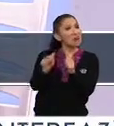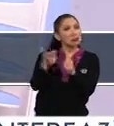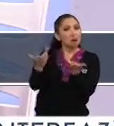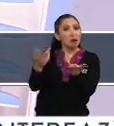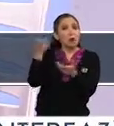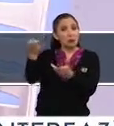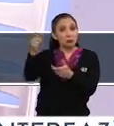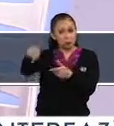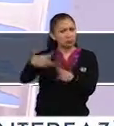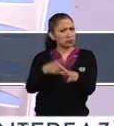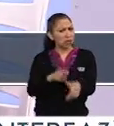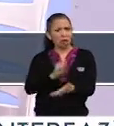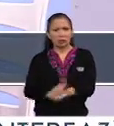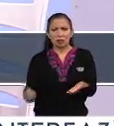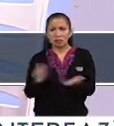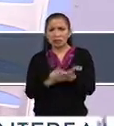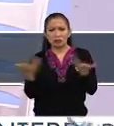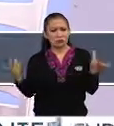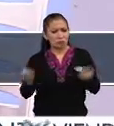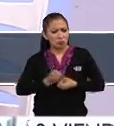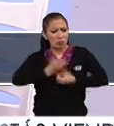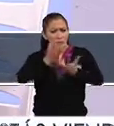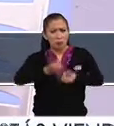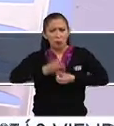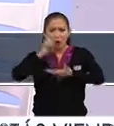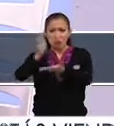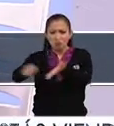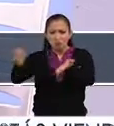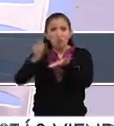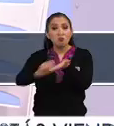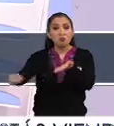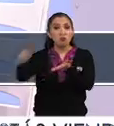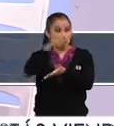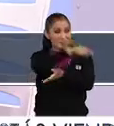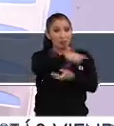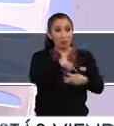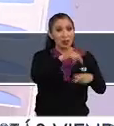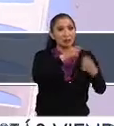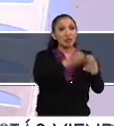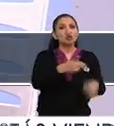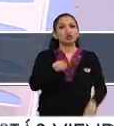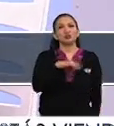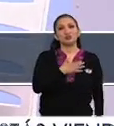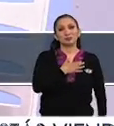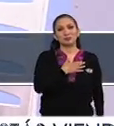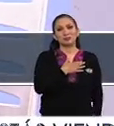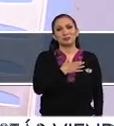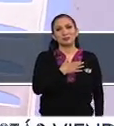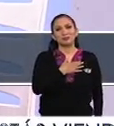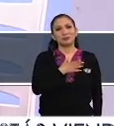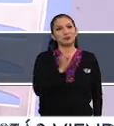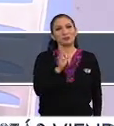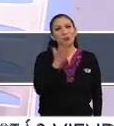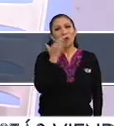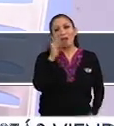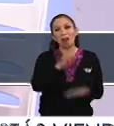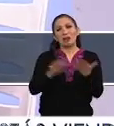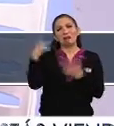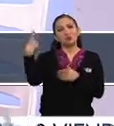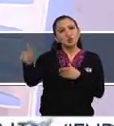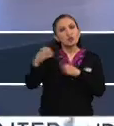sentido él sigue escribiendo, sigue produciendo poemas y los que estamos perdiendo somos nosotros, que no estamos